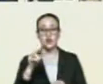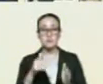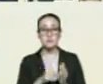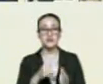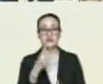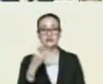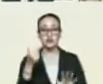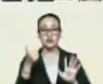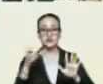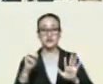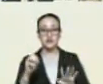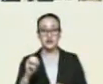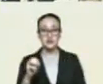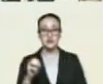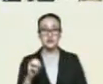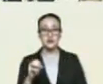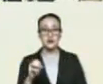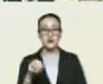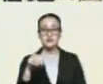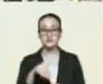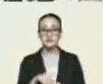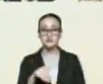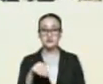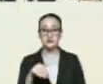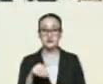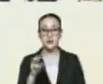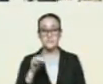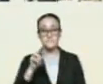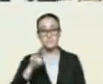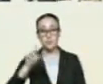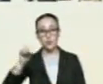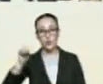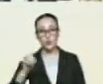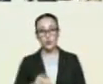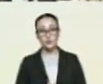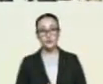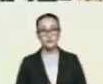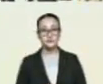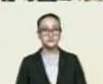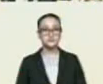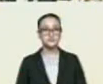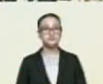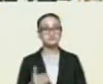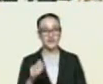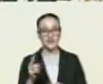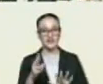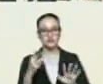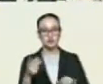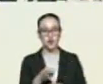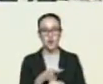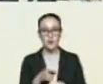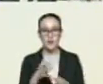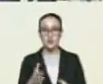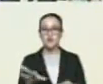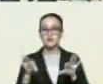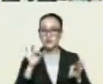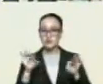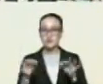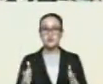4.572.360 que fueron para los candidatos de la Mesa de la Unidad Democrática. Están los 18 gobernadores